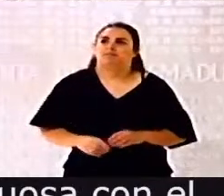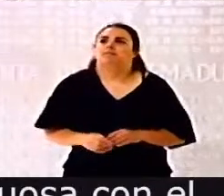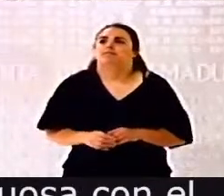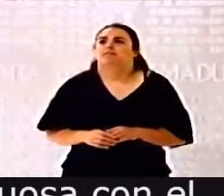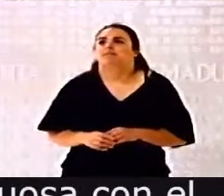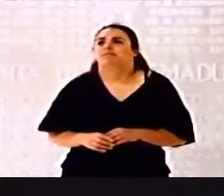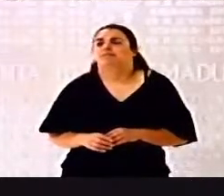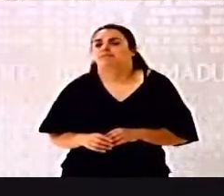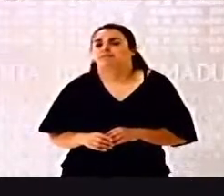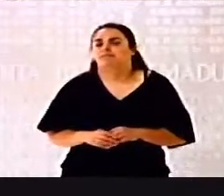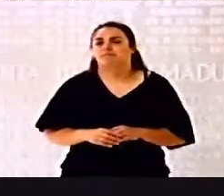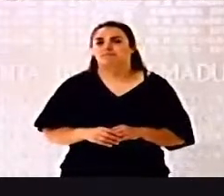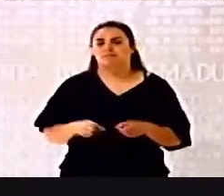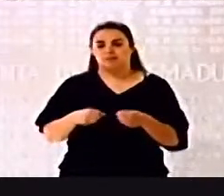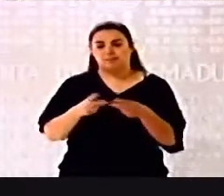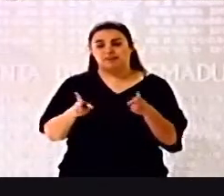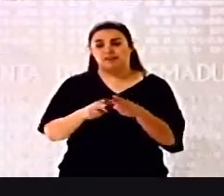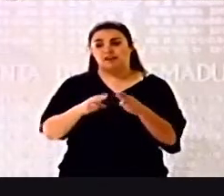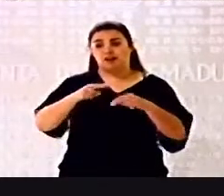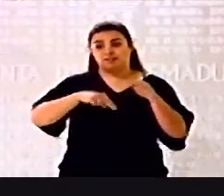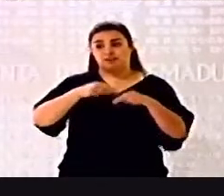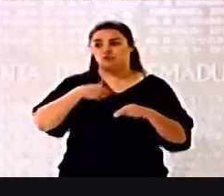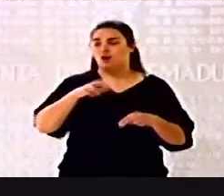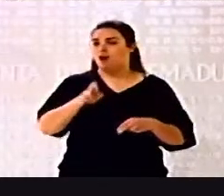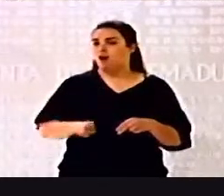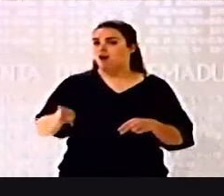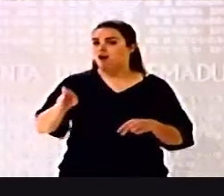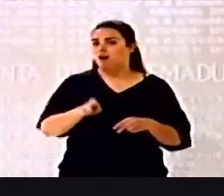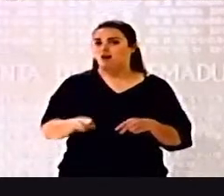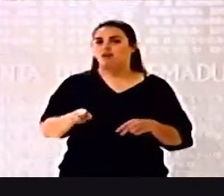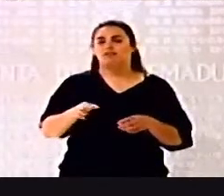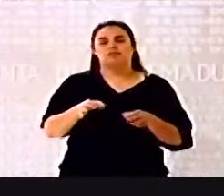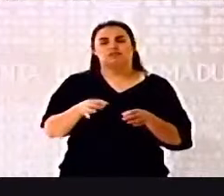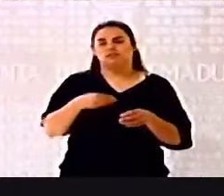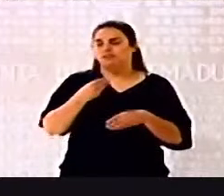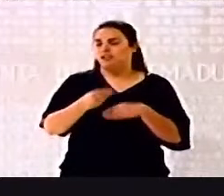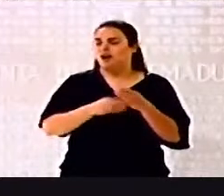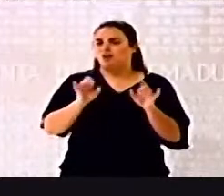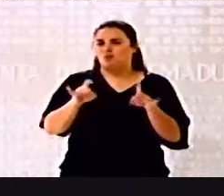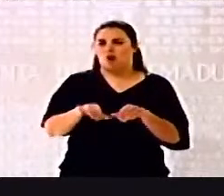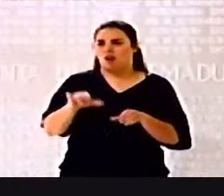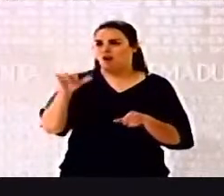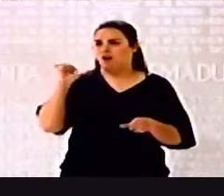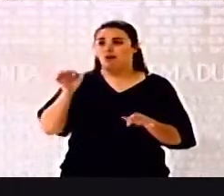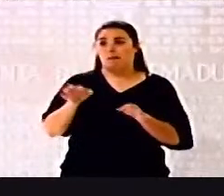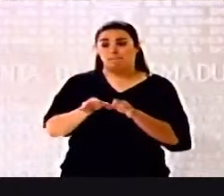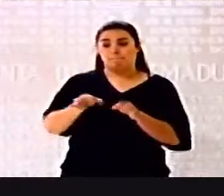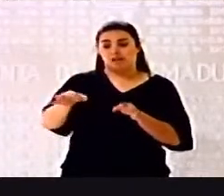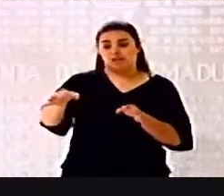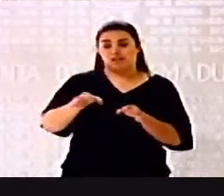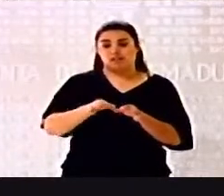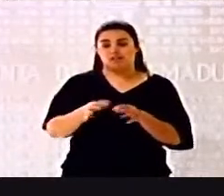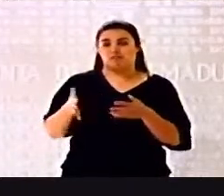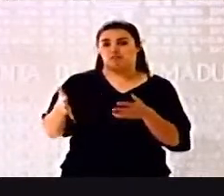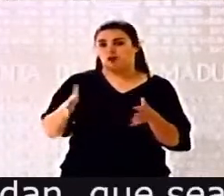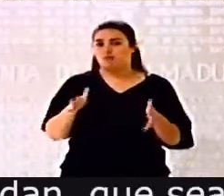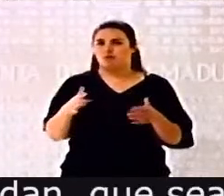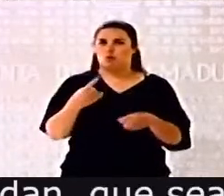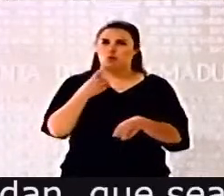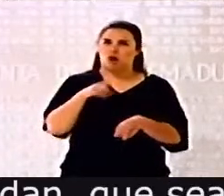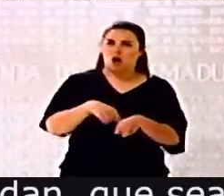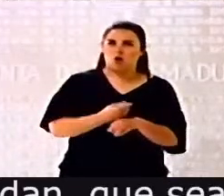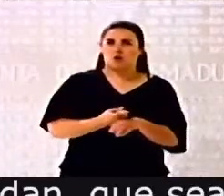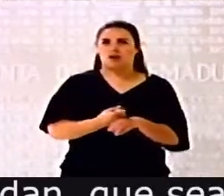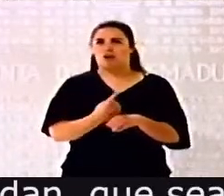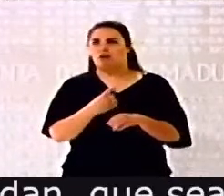piscinas artificiales solo vamos a insistir que se midan como se viene haciendo, que se haga una medida aproximadamente cada hora y